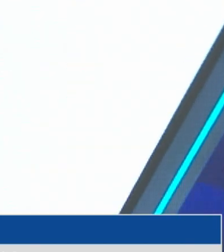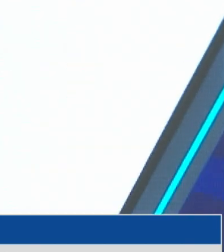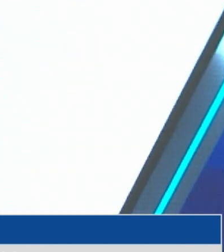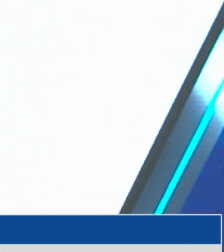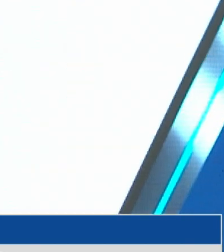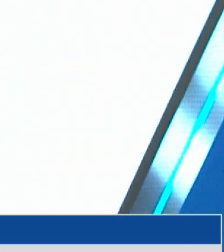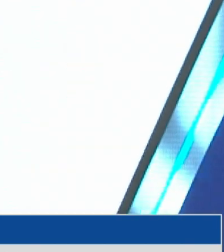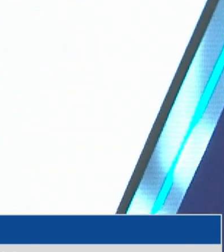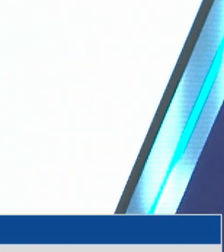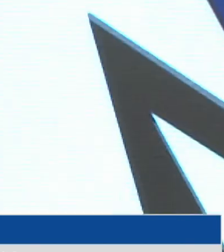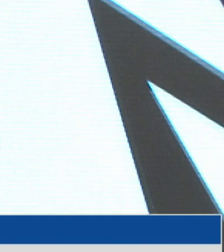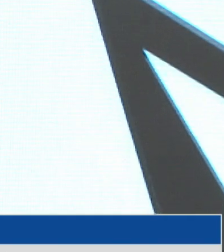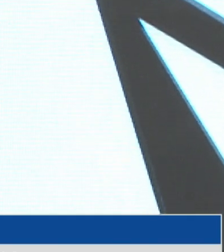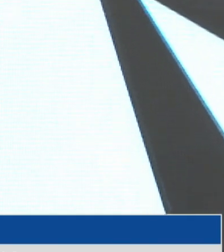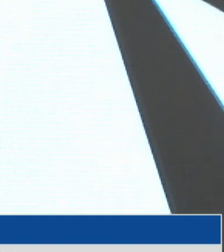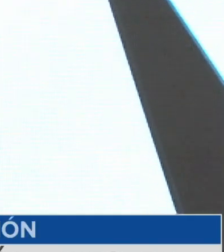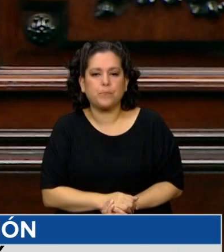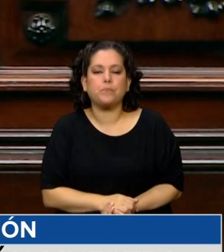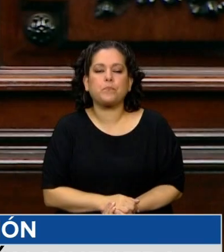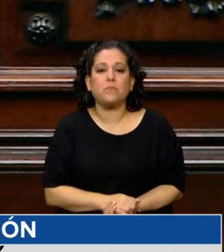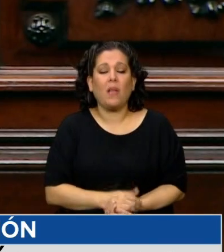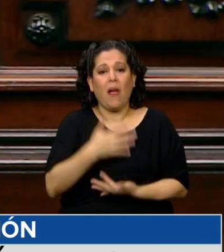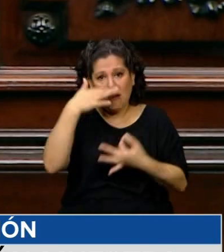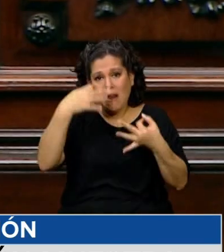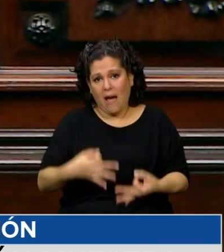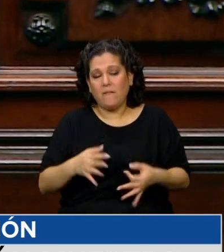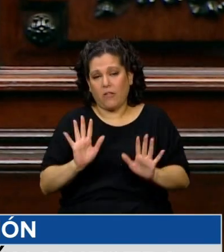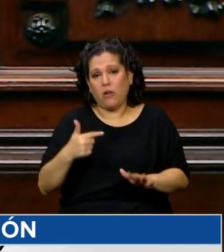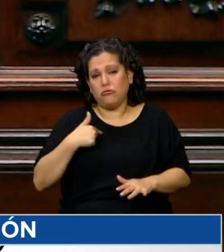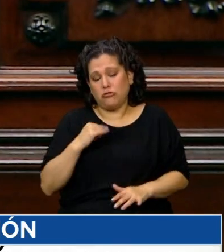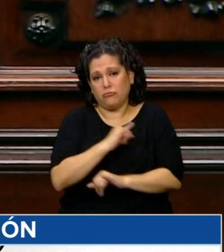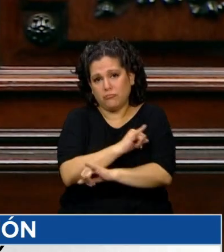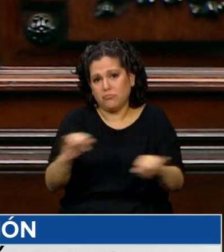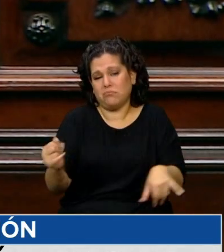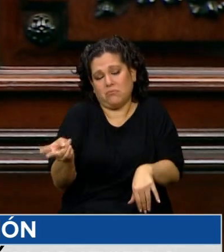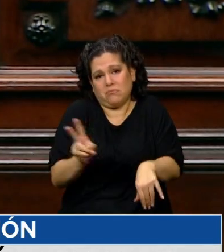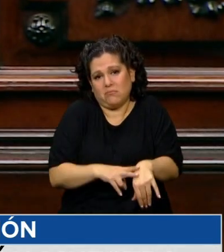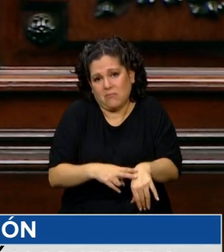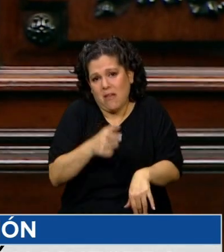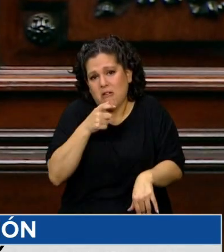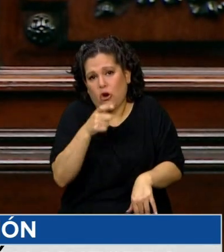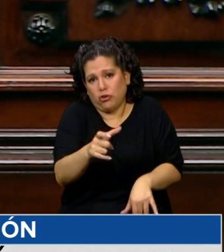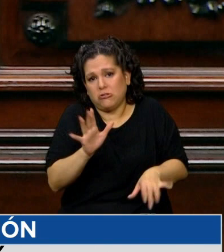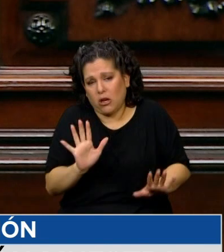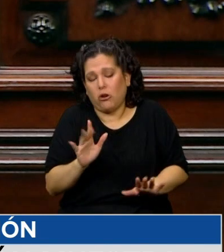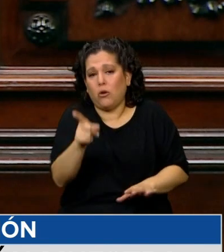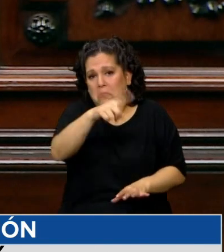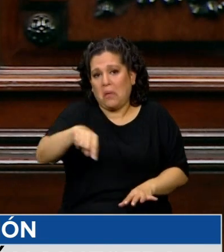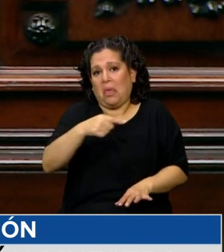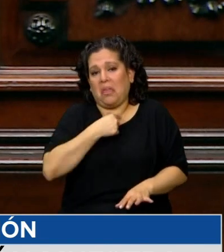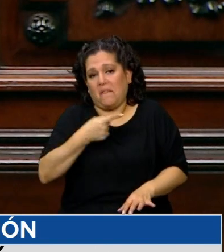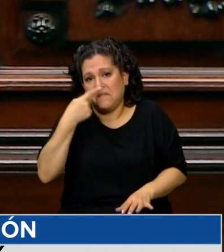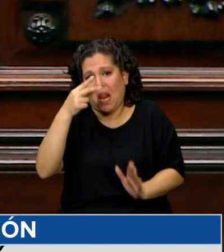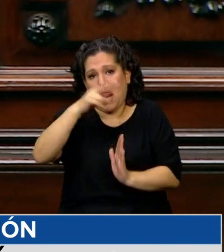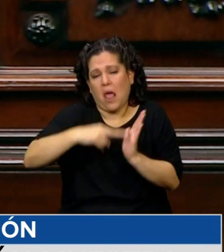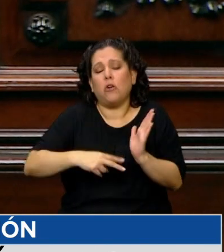Rossi sobre el Fondo Monetario Internacional. La verdad que aconsejo a quien quiera leerlo, es cierto que no es de